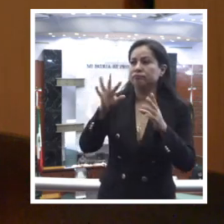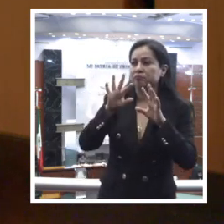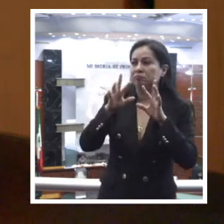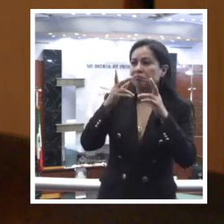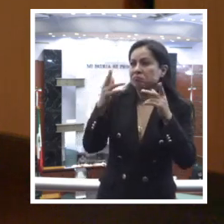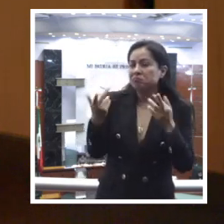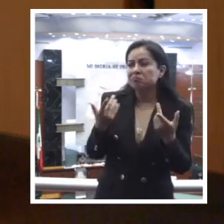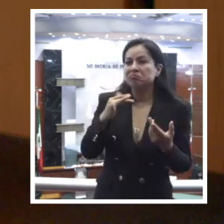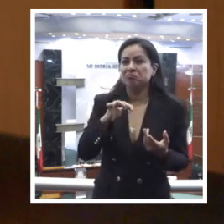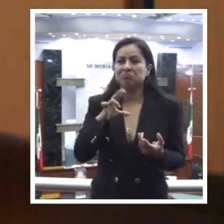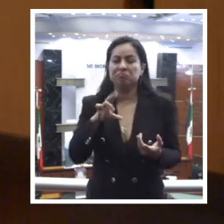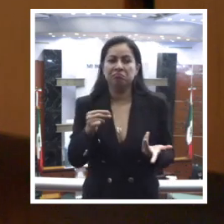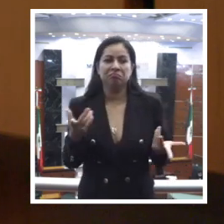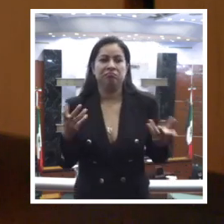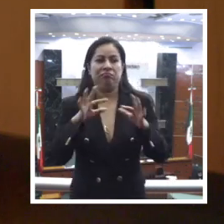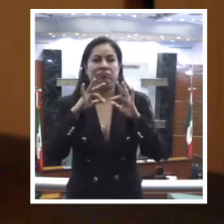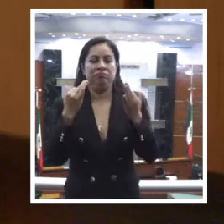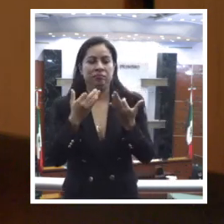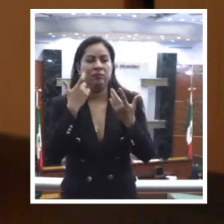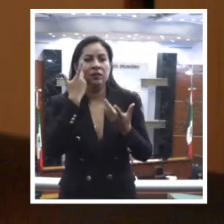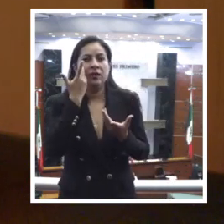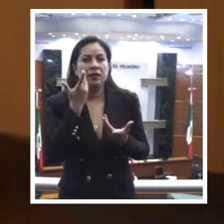ellas. Aquí quiero